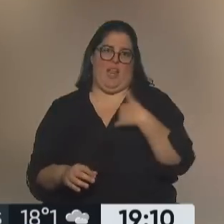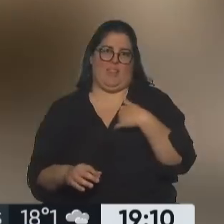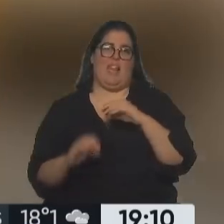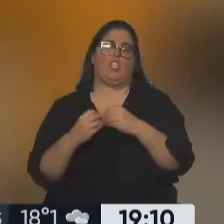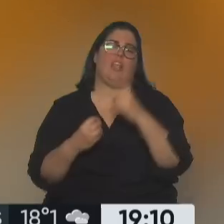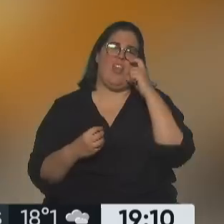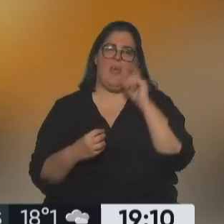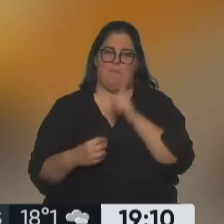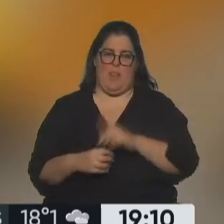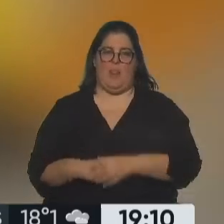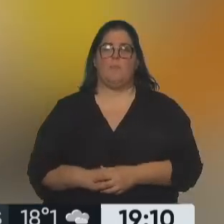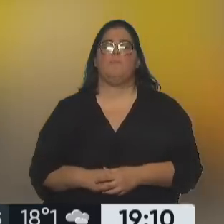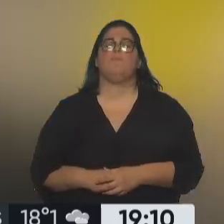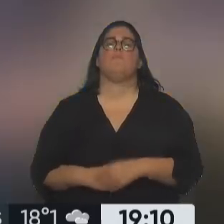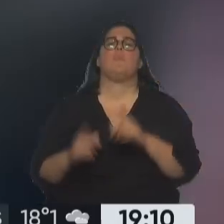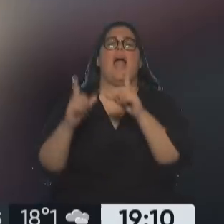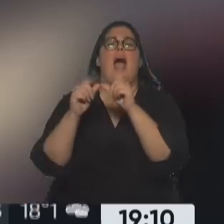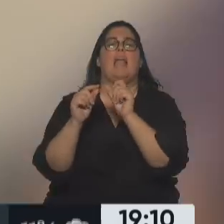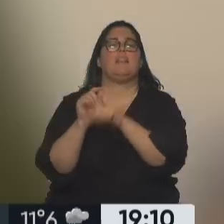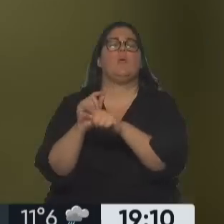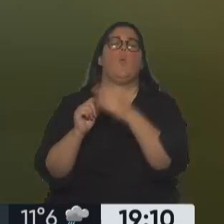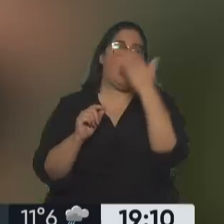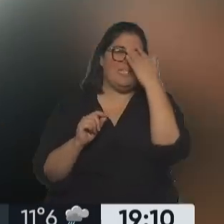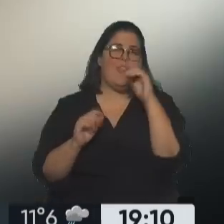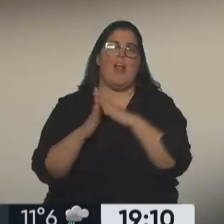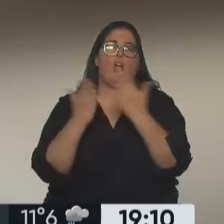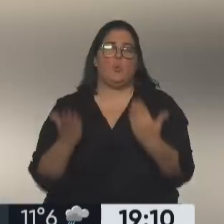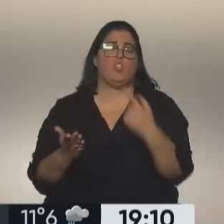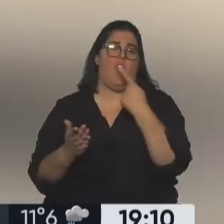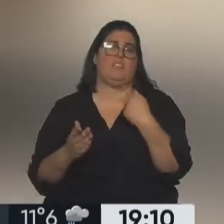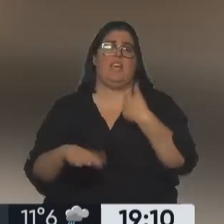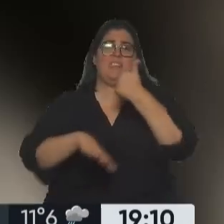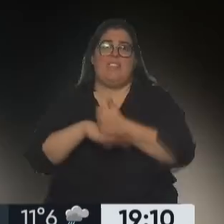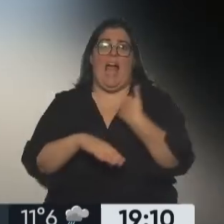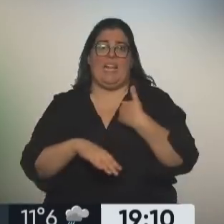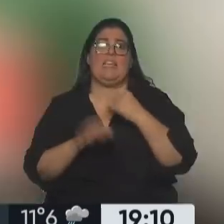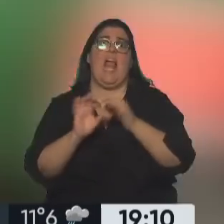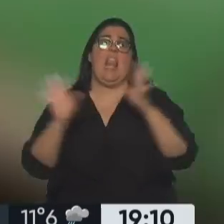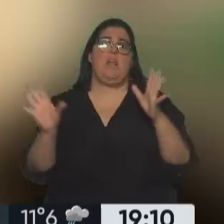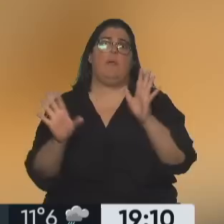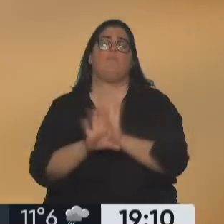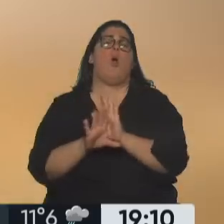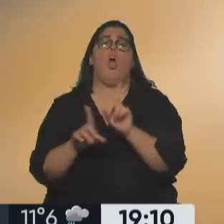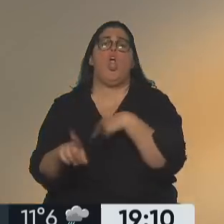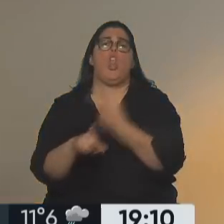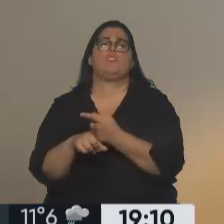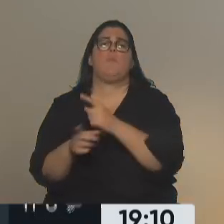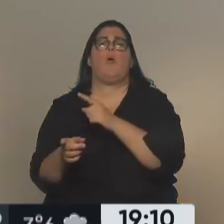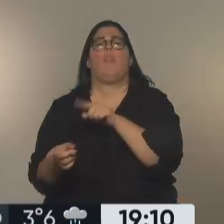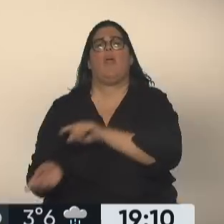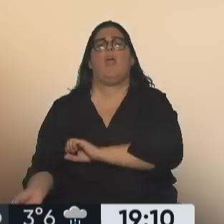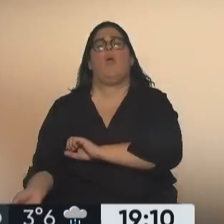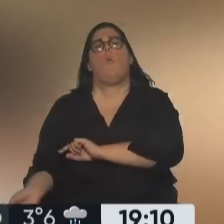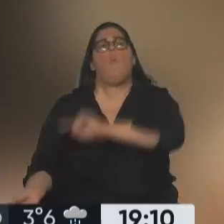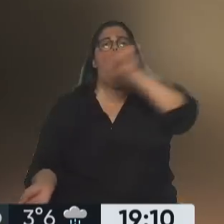el artículo 15 de la Constitución dice que se es libre por pisar solo argentino y eso prohíbe la repatriación que intentaron hacer con